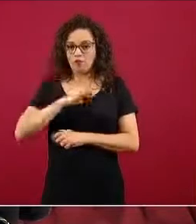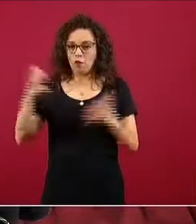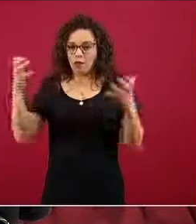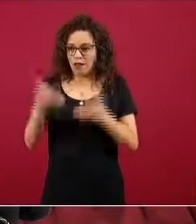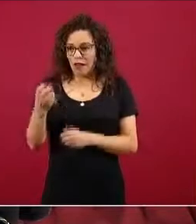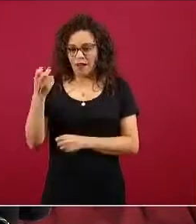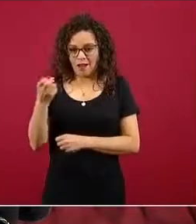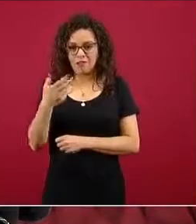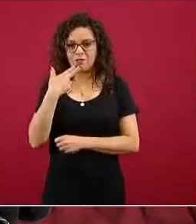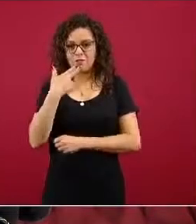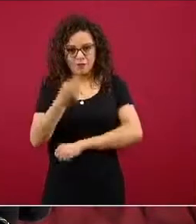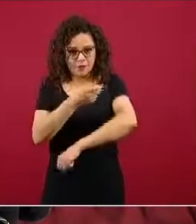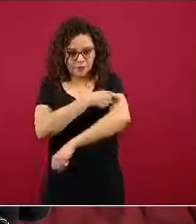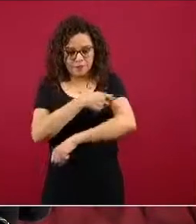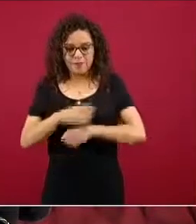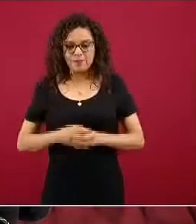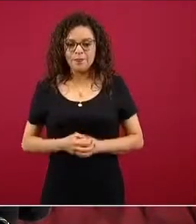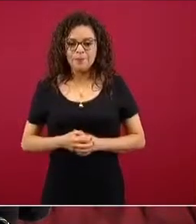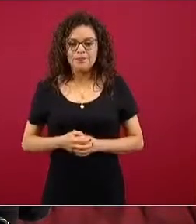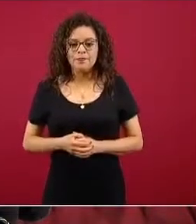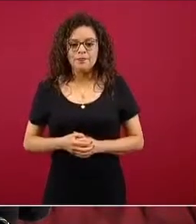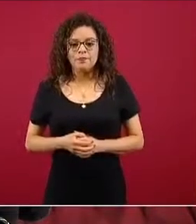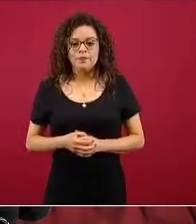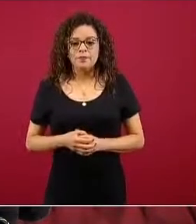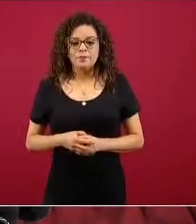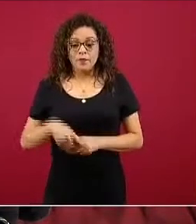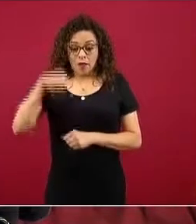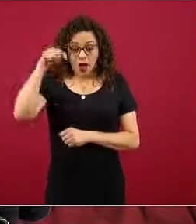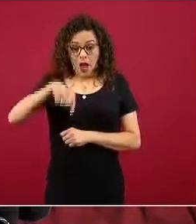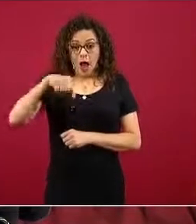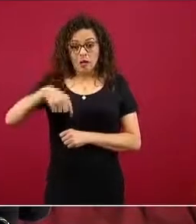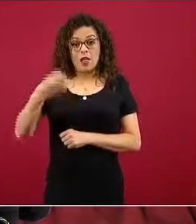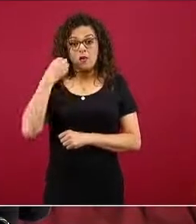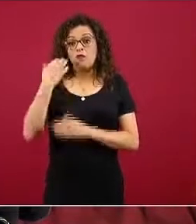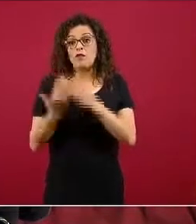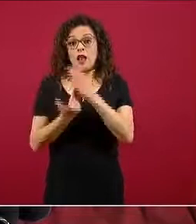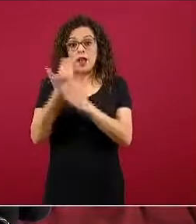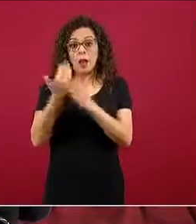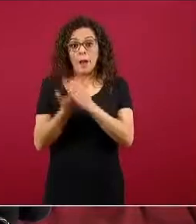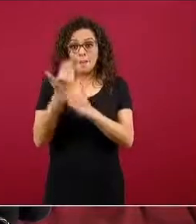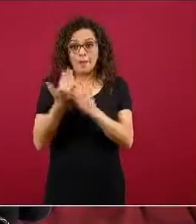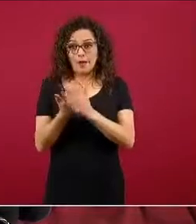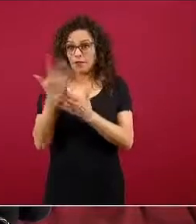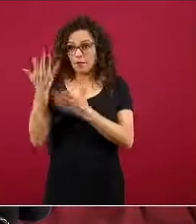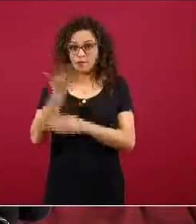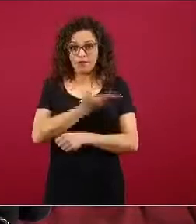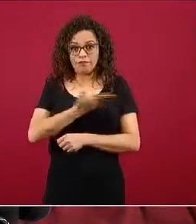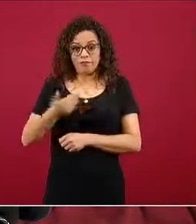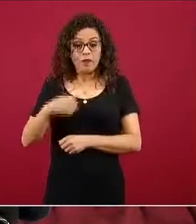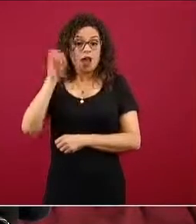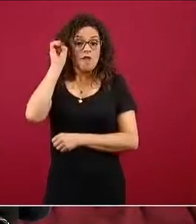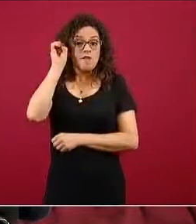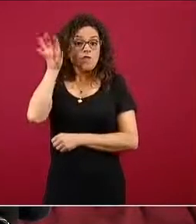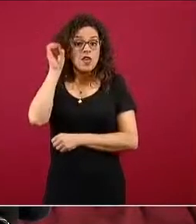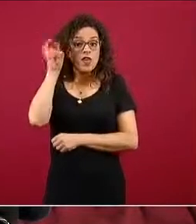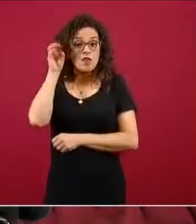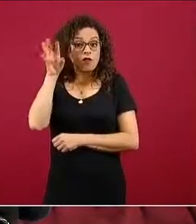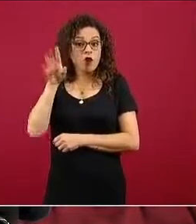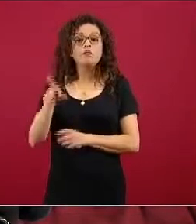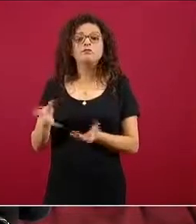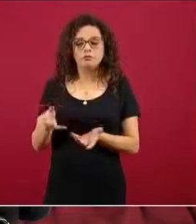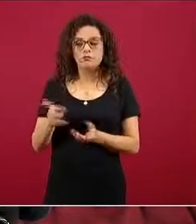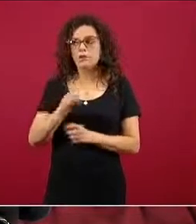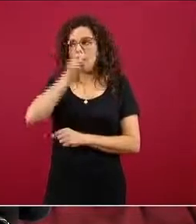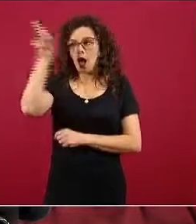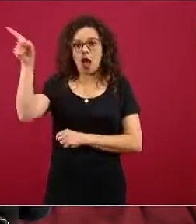En este operativo, que se proyectará aquí mismo en la conferencia matutina del señor presidente en vivo, y allá estaremos